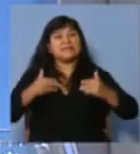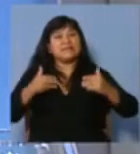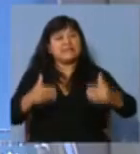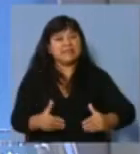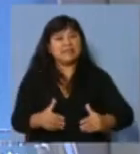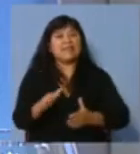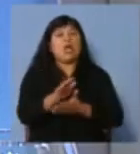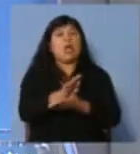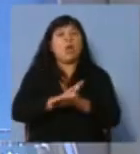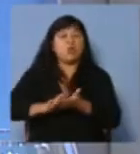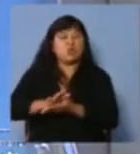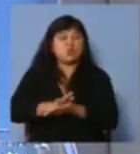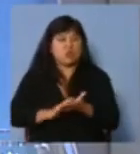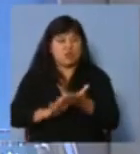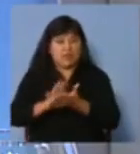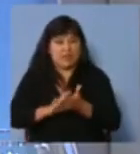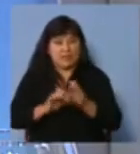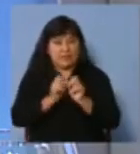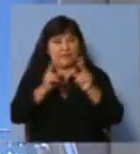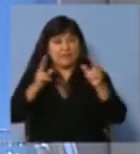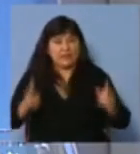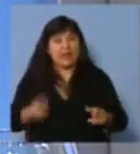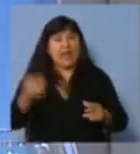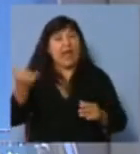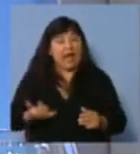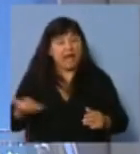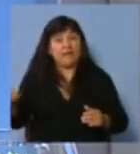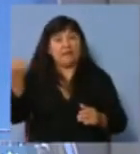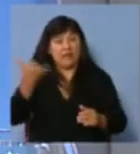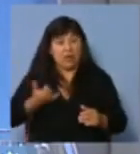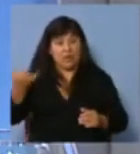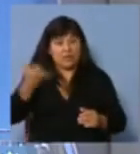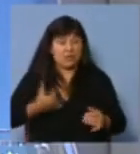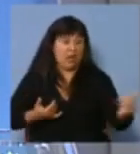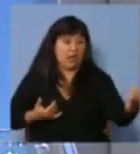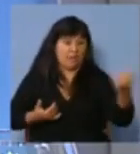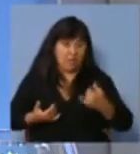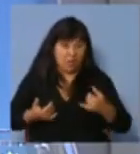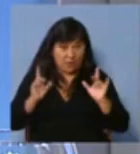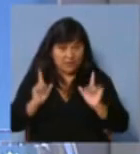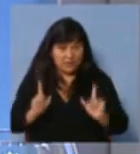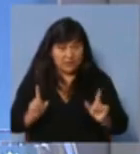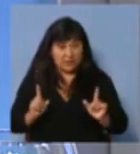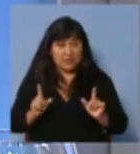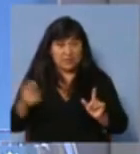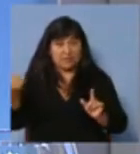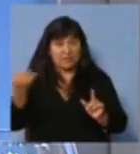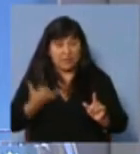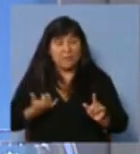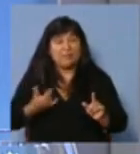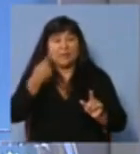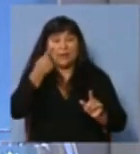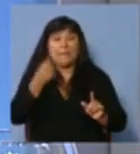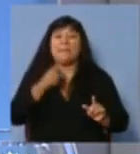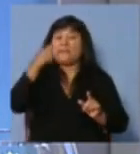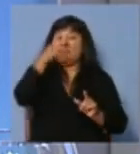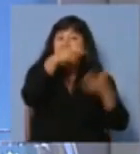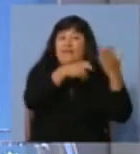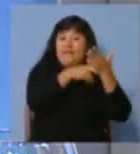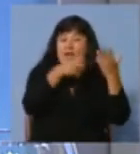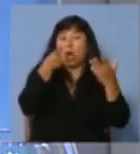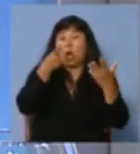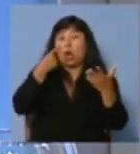información por parte de los denunciantes y creo tengo entendido que también la fiscalía ya conoce